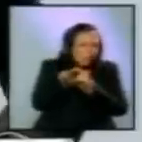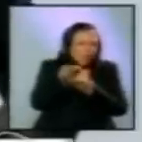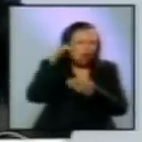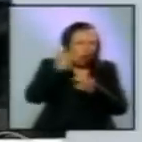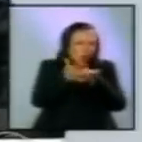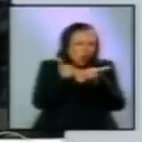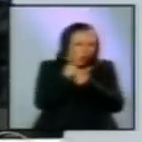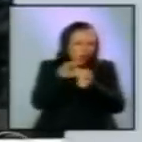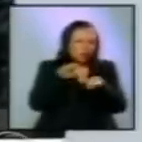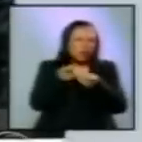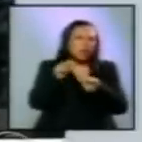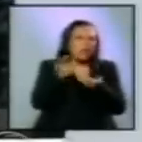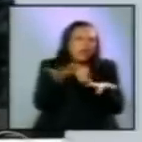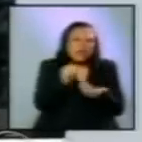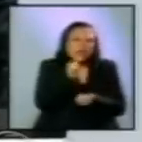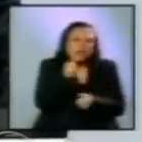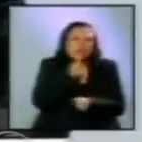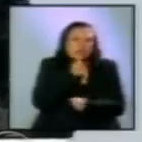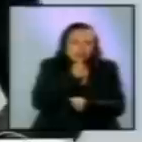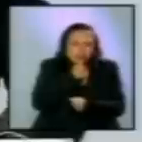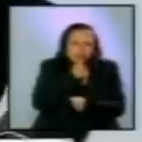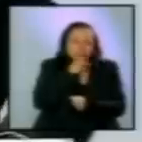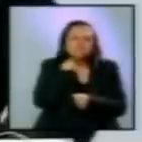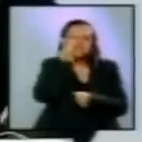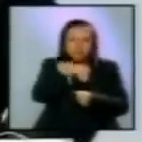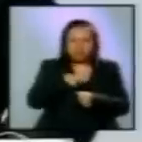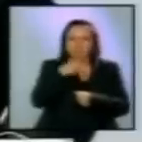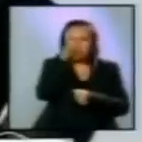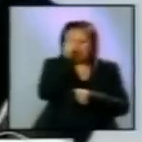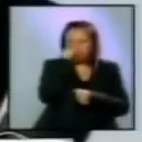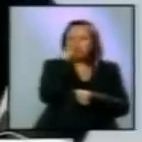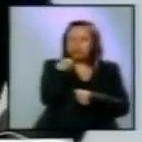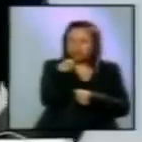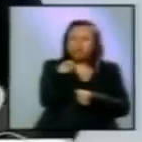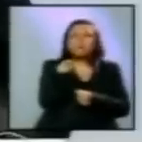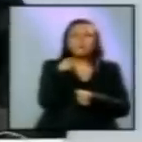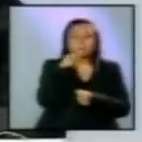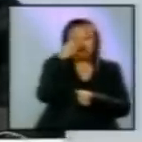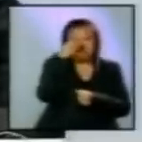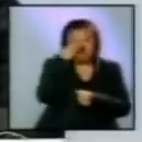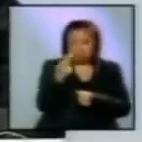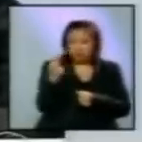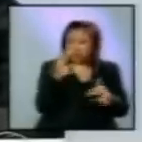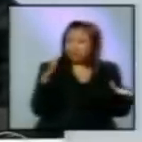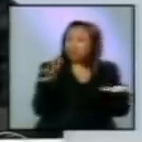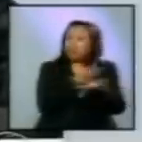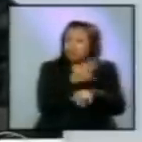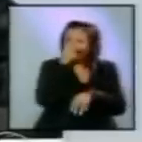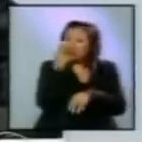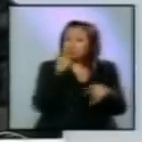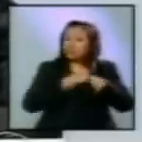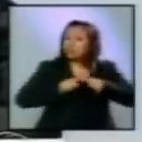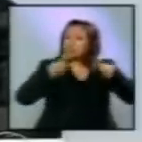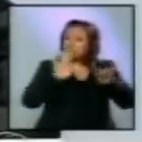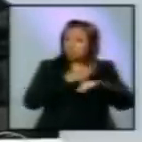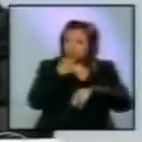bien coincido con ella, México merece cambiar, México merece ser diferente, y por ello no pueden seguir